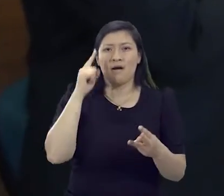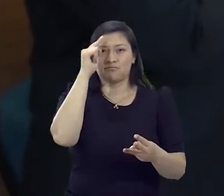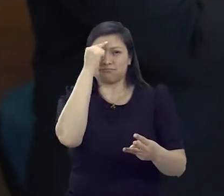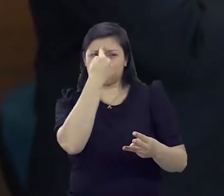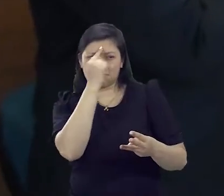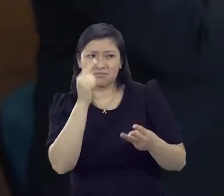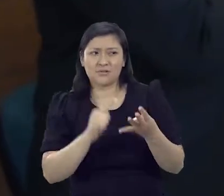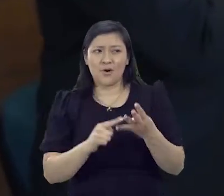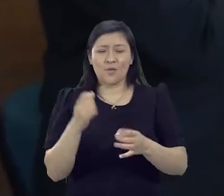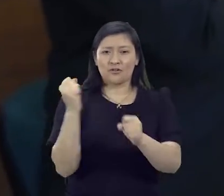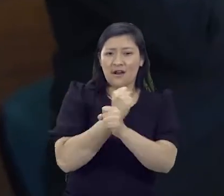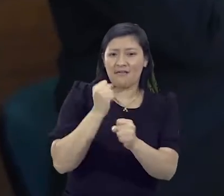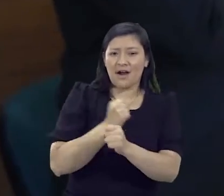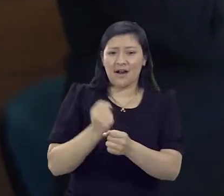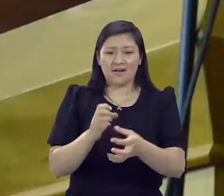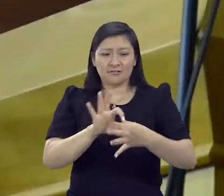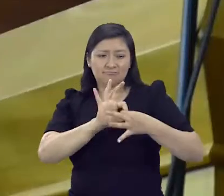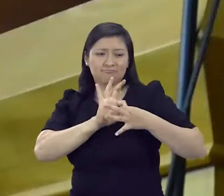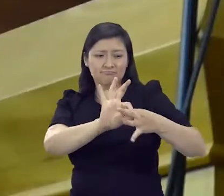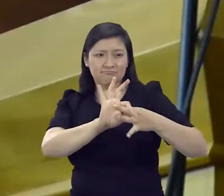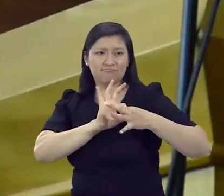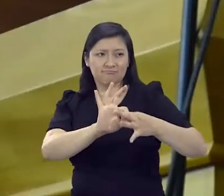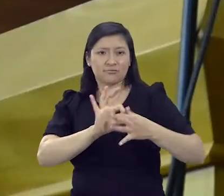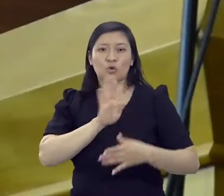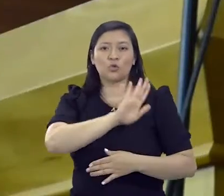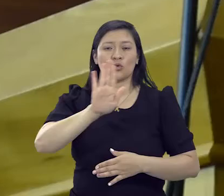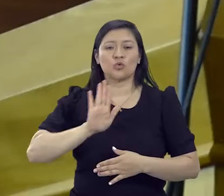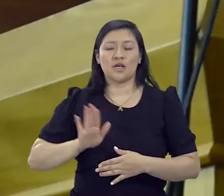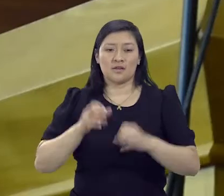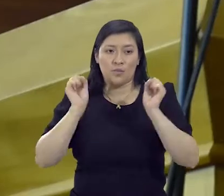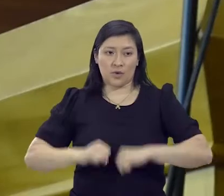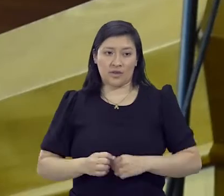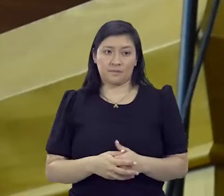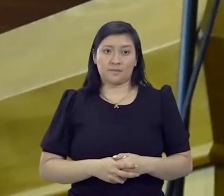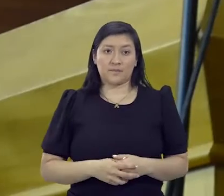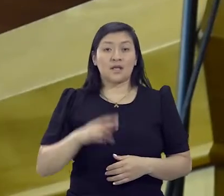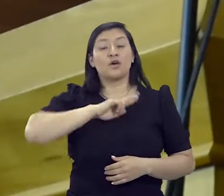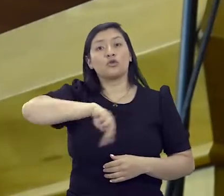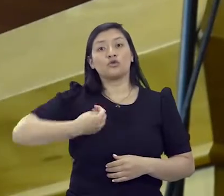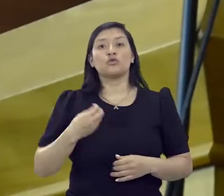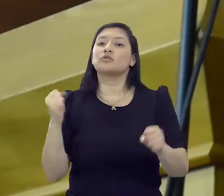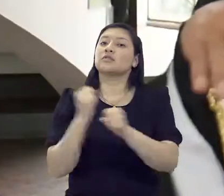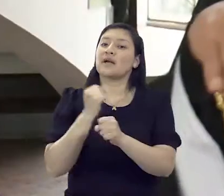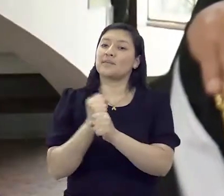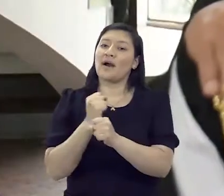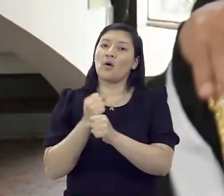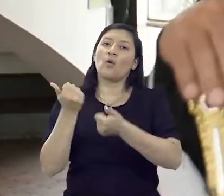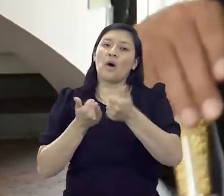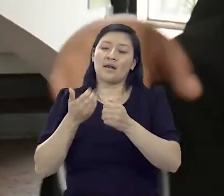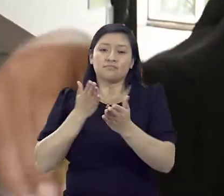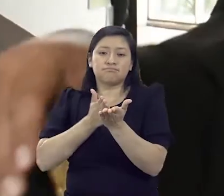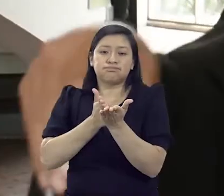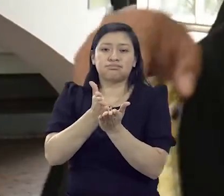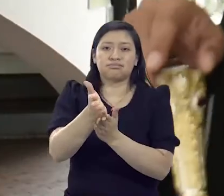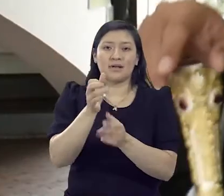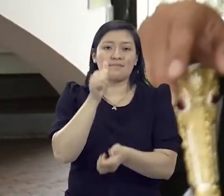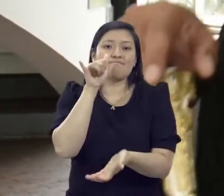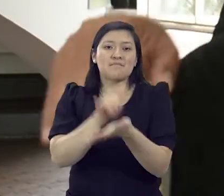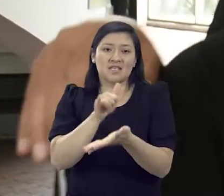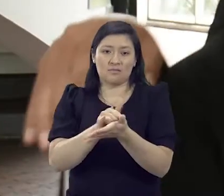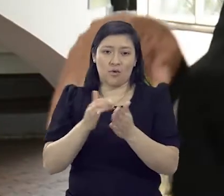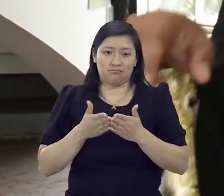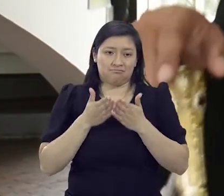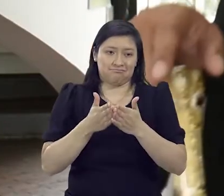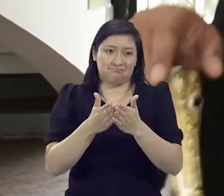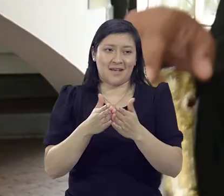por trabajar en beneficio del bien común caminamos navegamos en el mismo barco tenemos que aprender a navegar